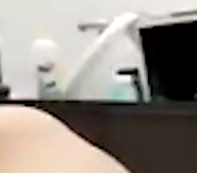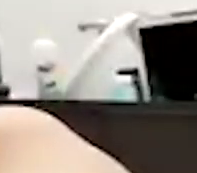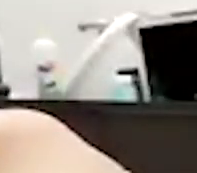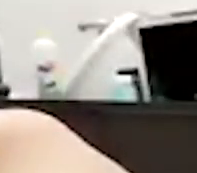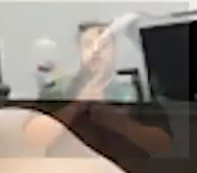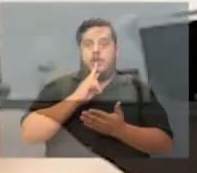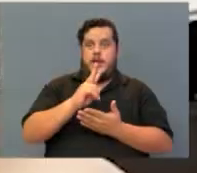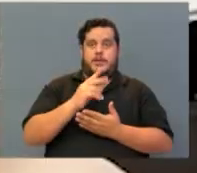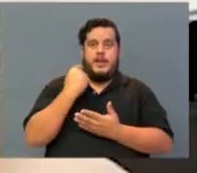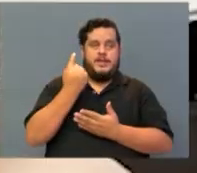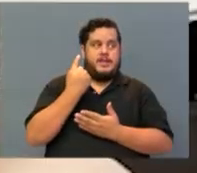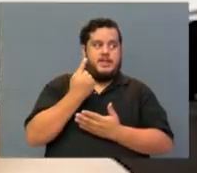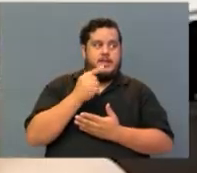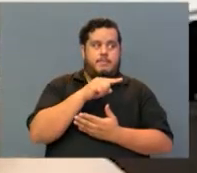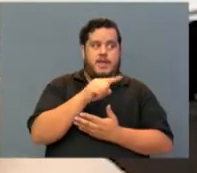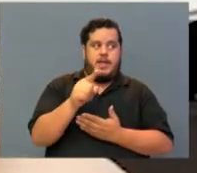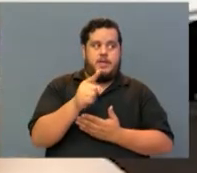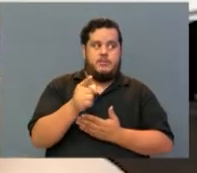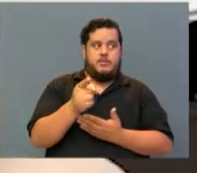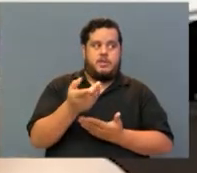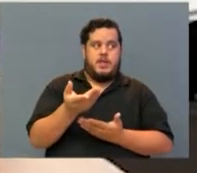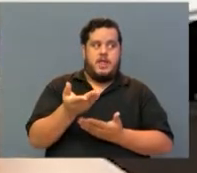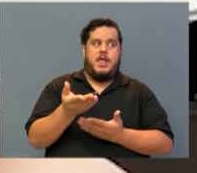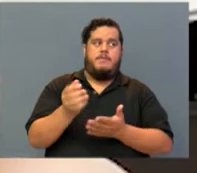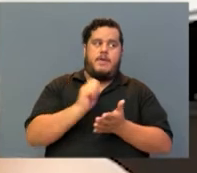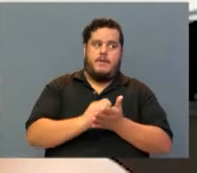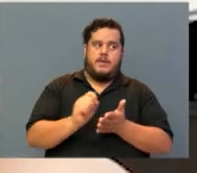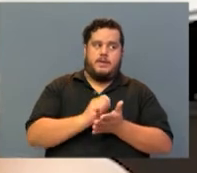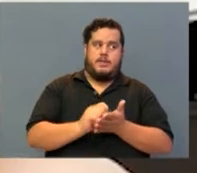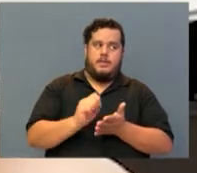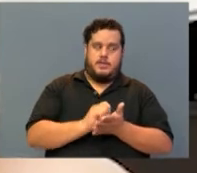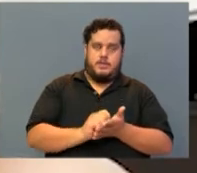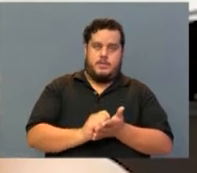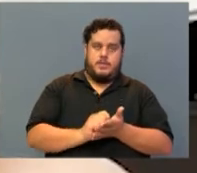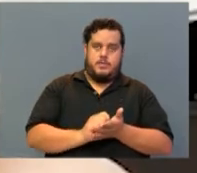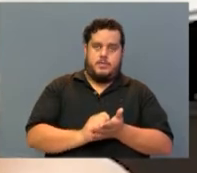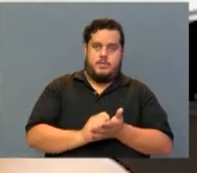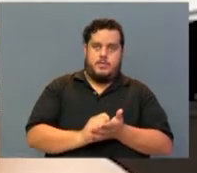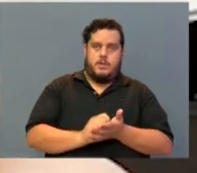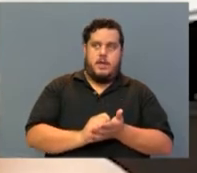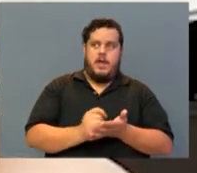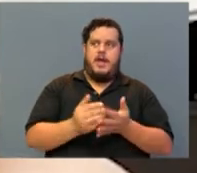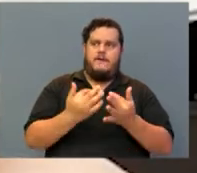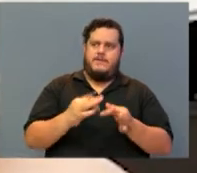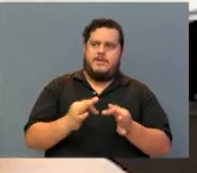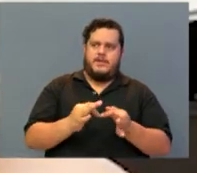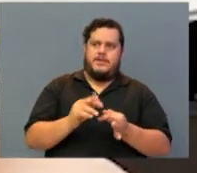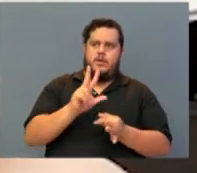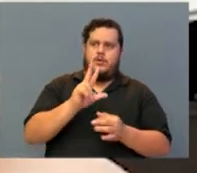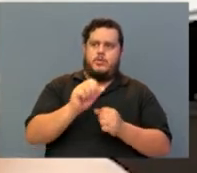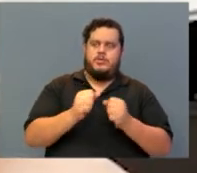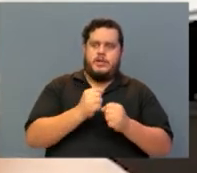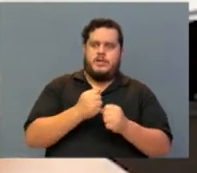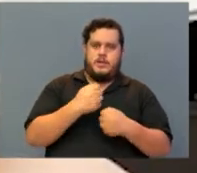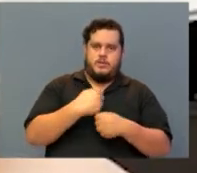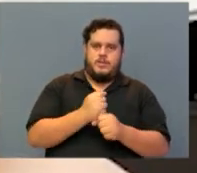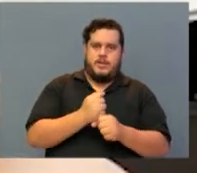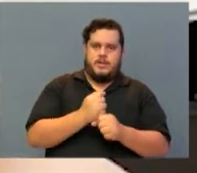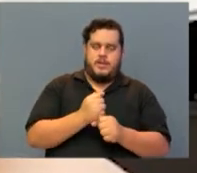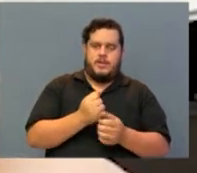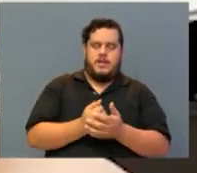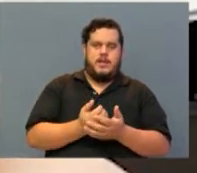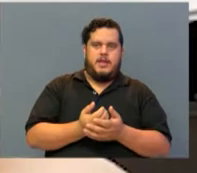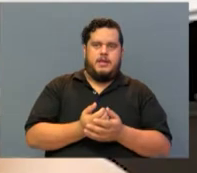Bueno, la verdad que siempre ellos me habían estado escribiendo, lo había intentado como 3 años, para ser